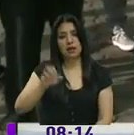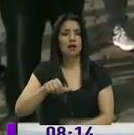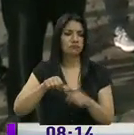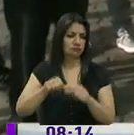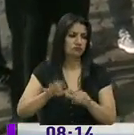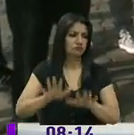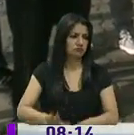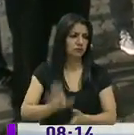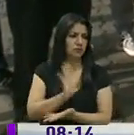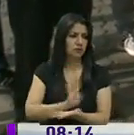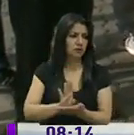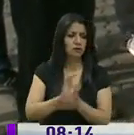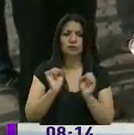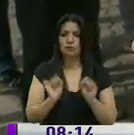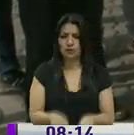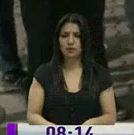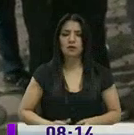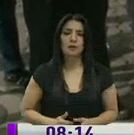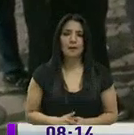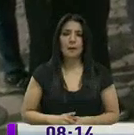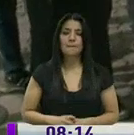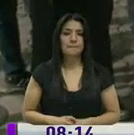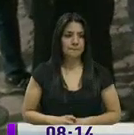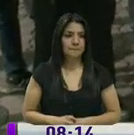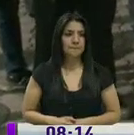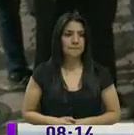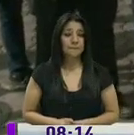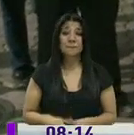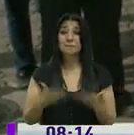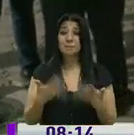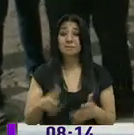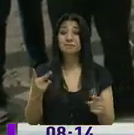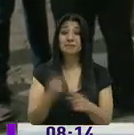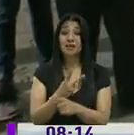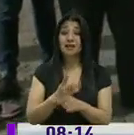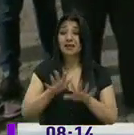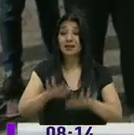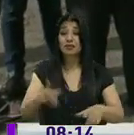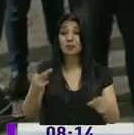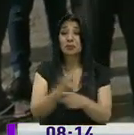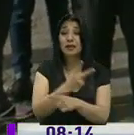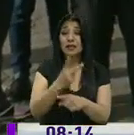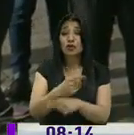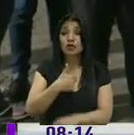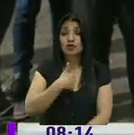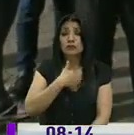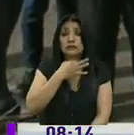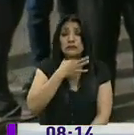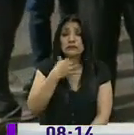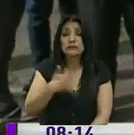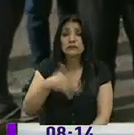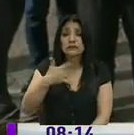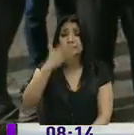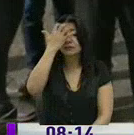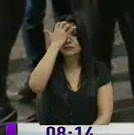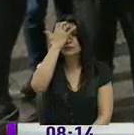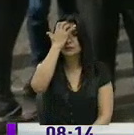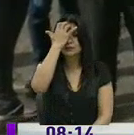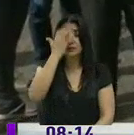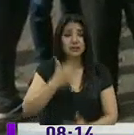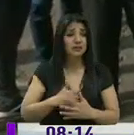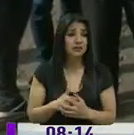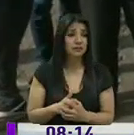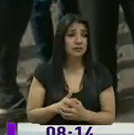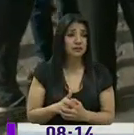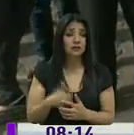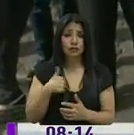pues esto de la delincuencia a mí me tiene bastante preocupada porque